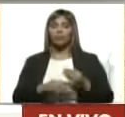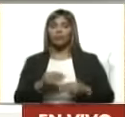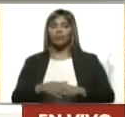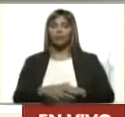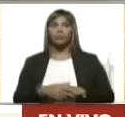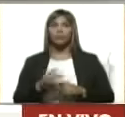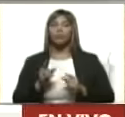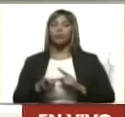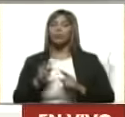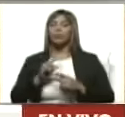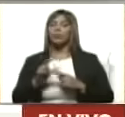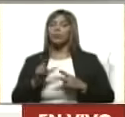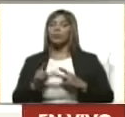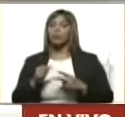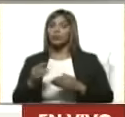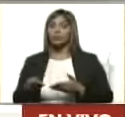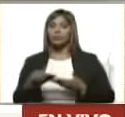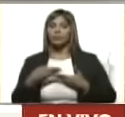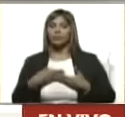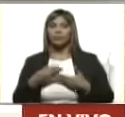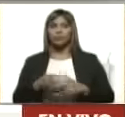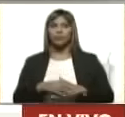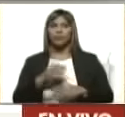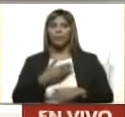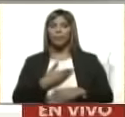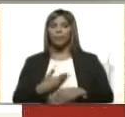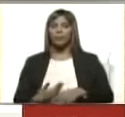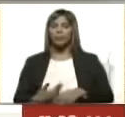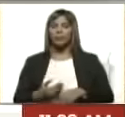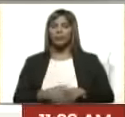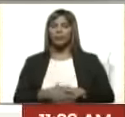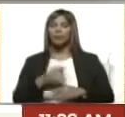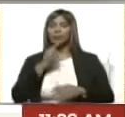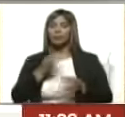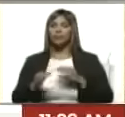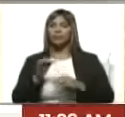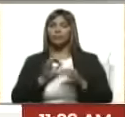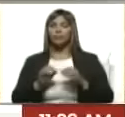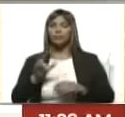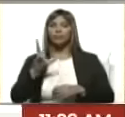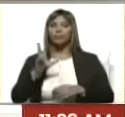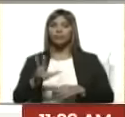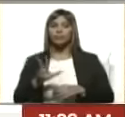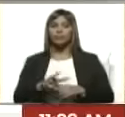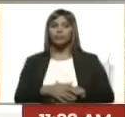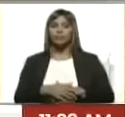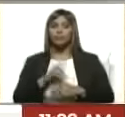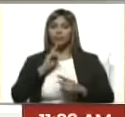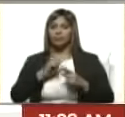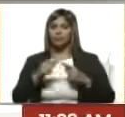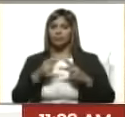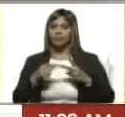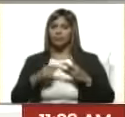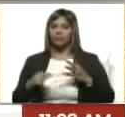de acuerdo a los lineamientos recibidos. El presidente nos habló de tres grandes vías,